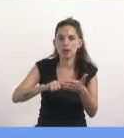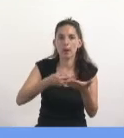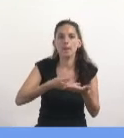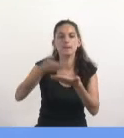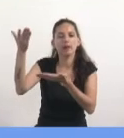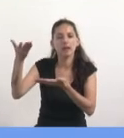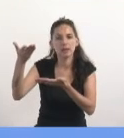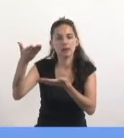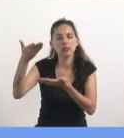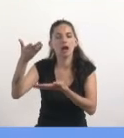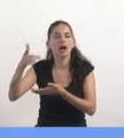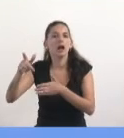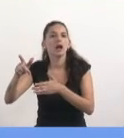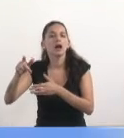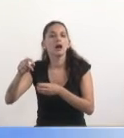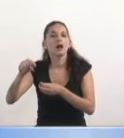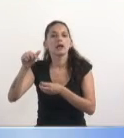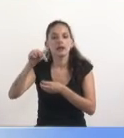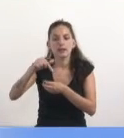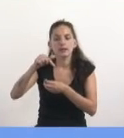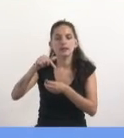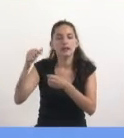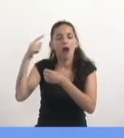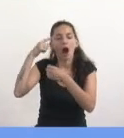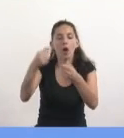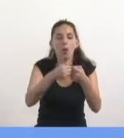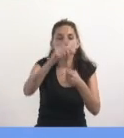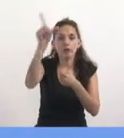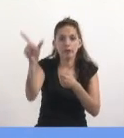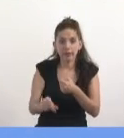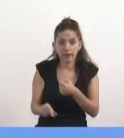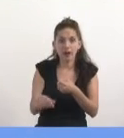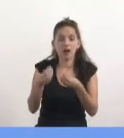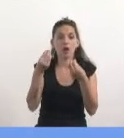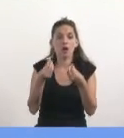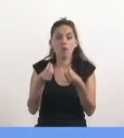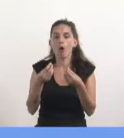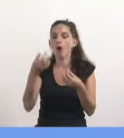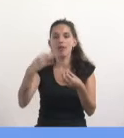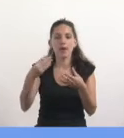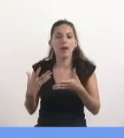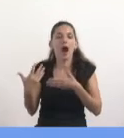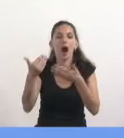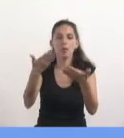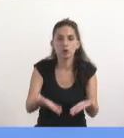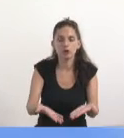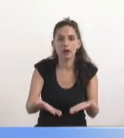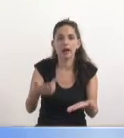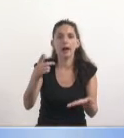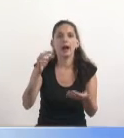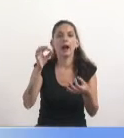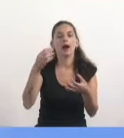legislatura la aprobación por ley de este consenso federal y este Congreso de la Nación debe apoyarlo, porque así honramos la voluntad